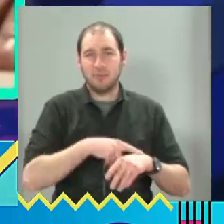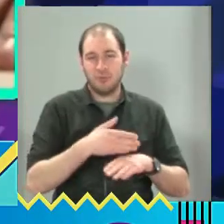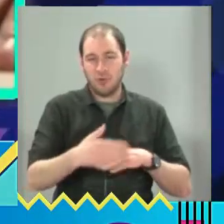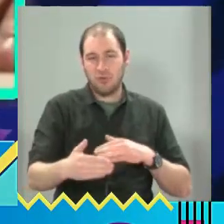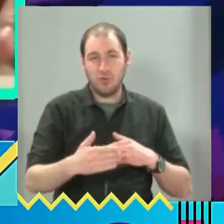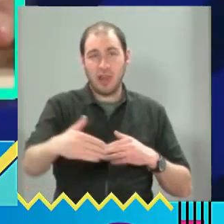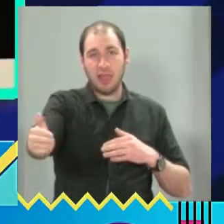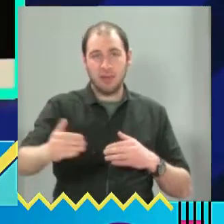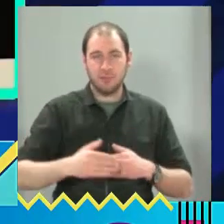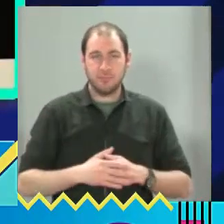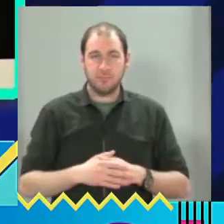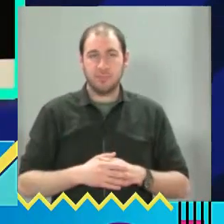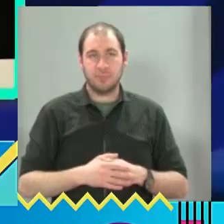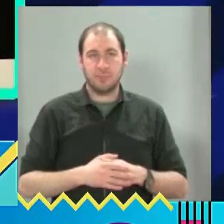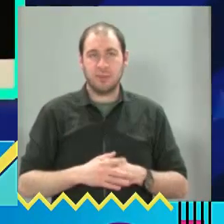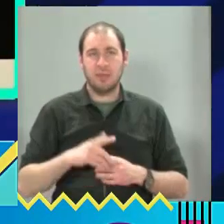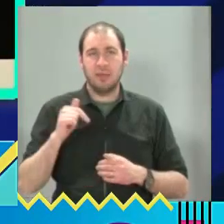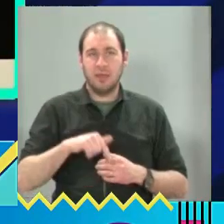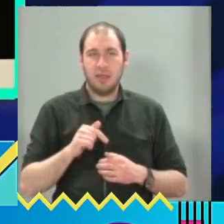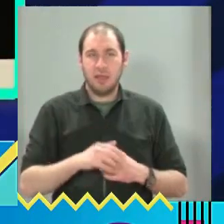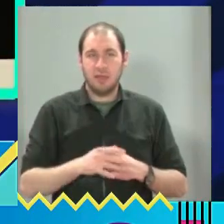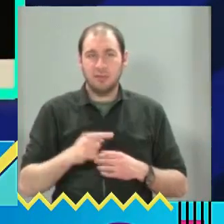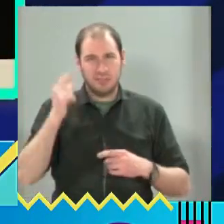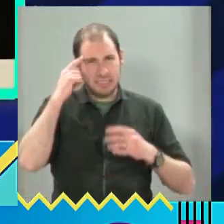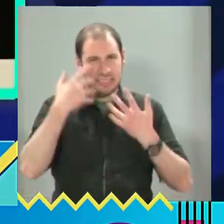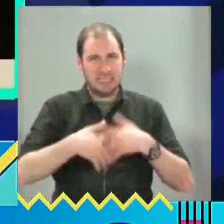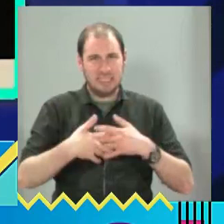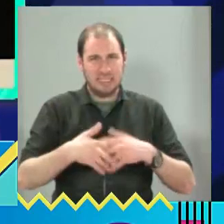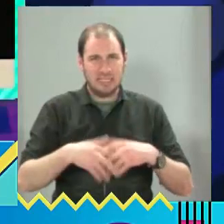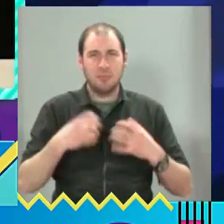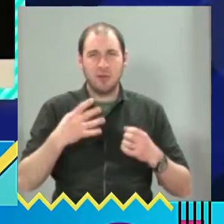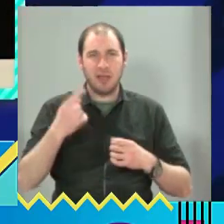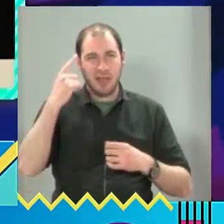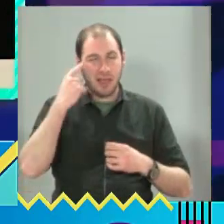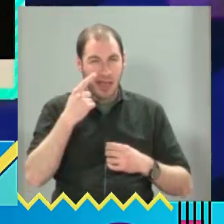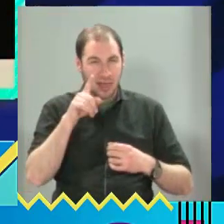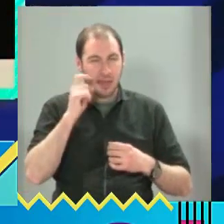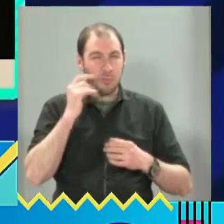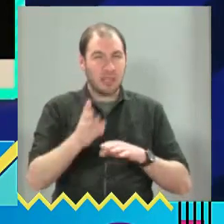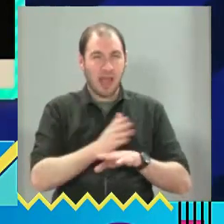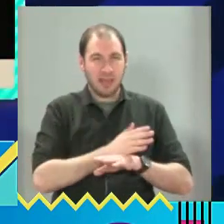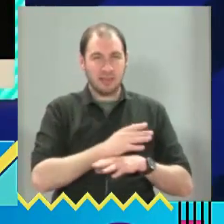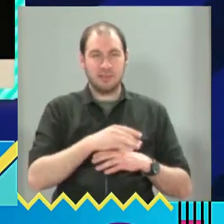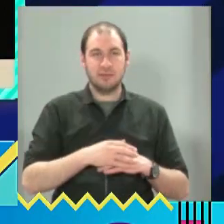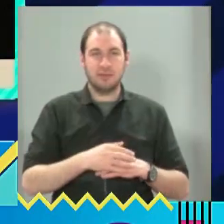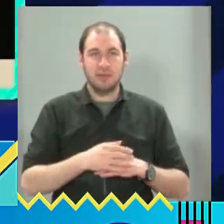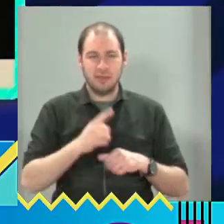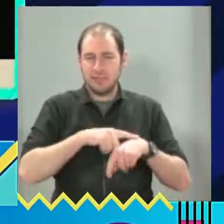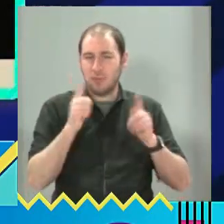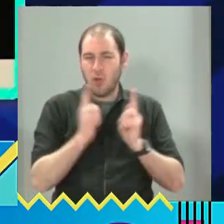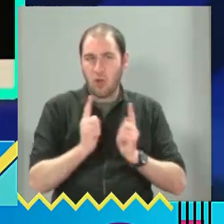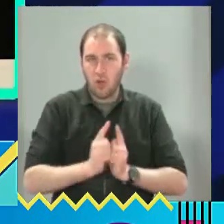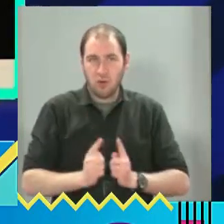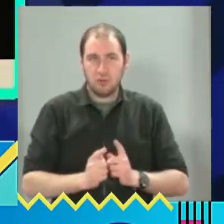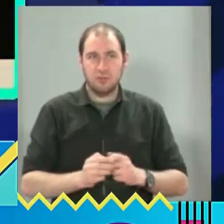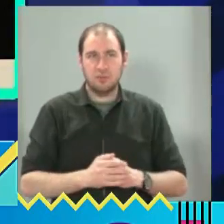plazo. Y ahí es donde entra mucho a jugar nuestro cerebro, porque tenemos esa parte intuitiva que es más cortoplacista, ¿no?